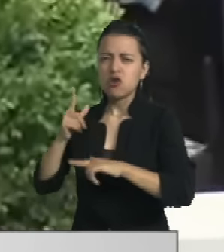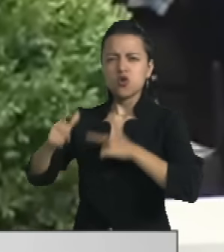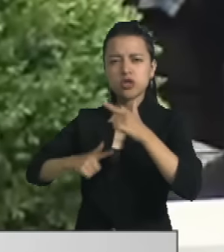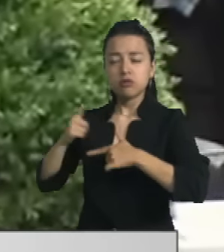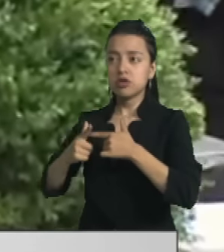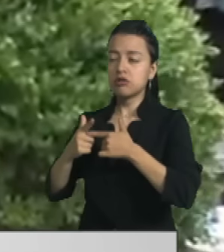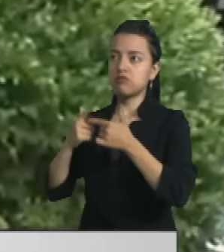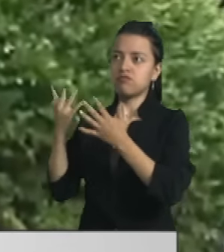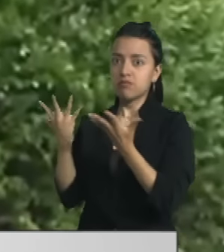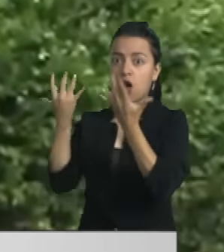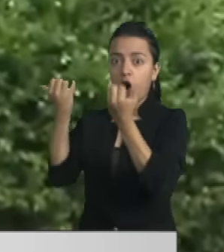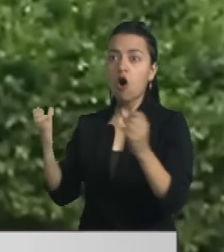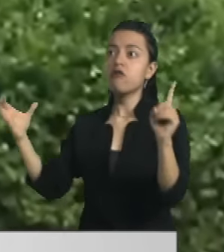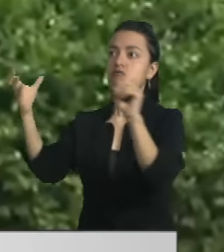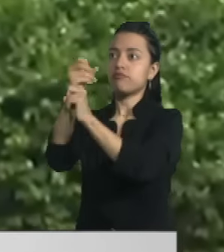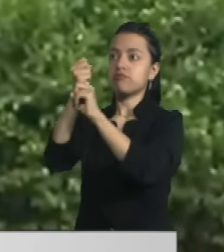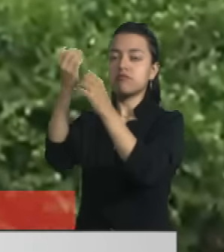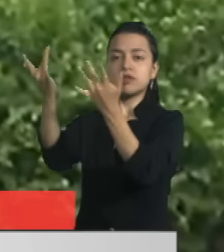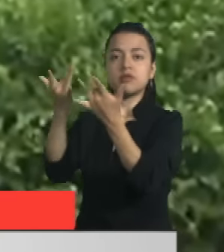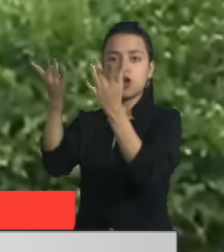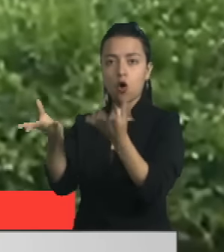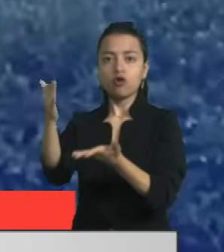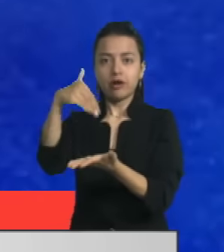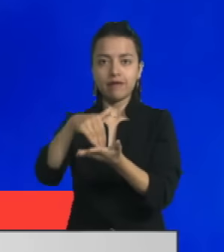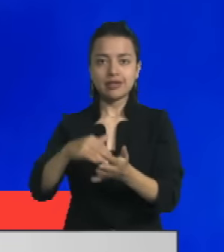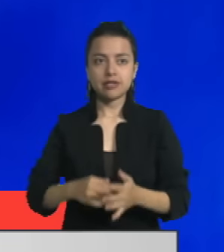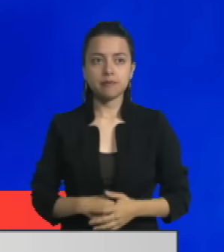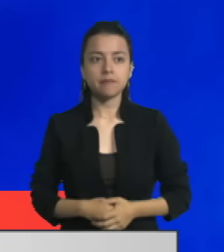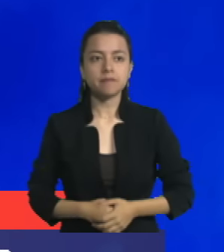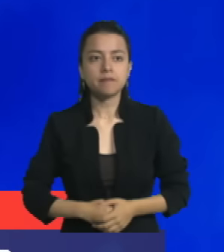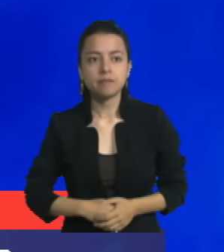momento y habló del republicano Donald Trump